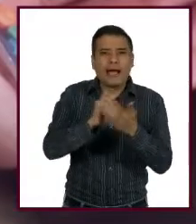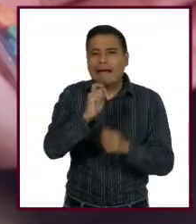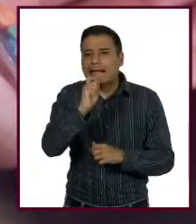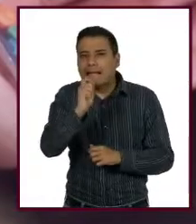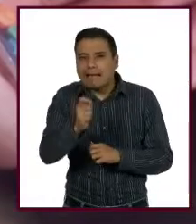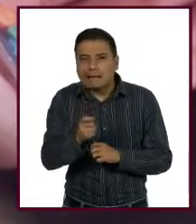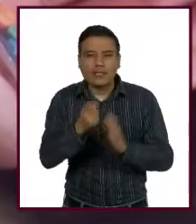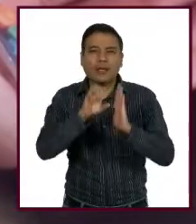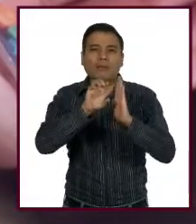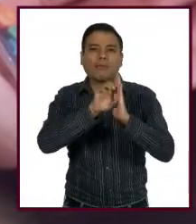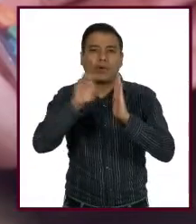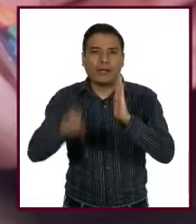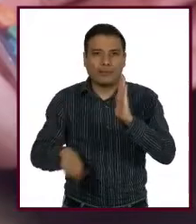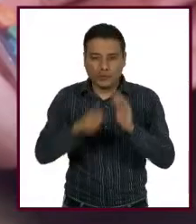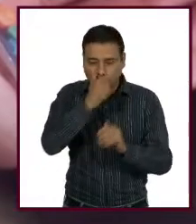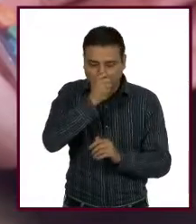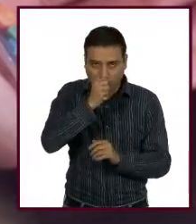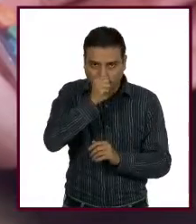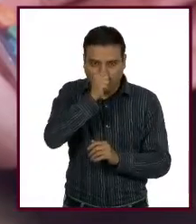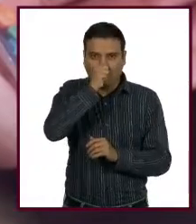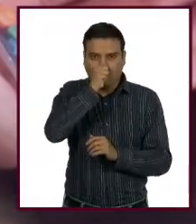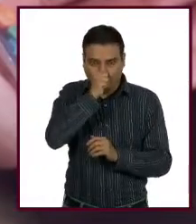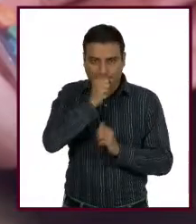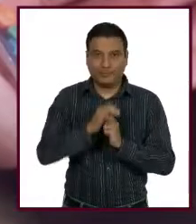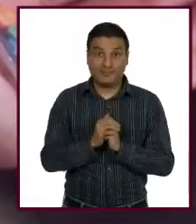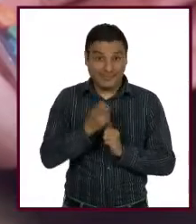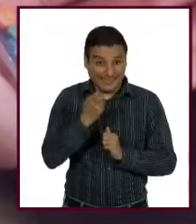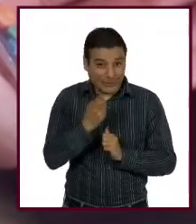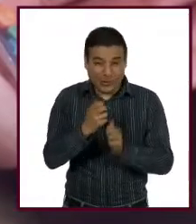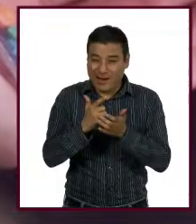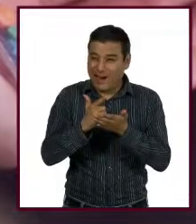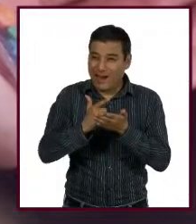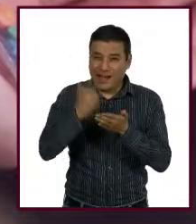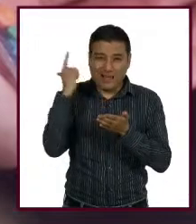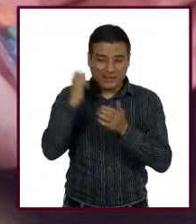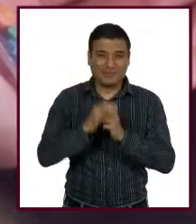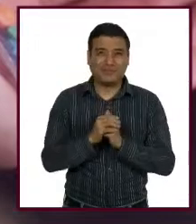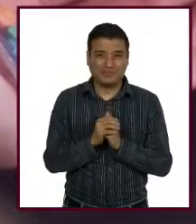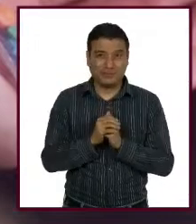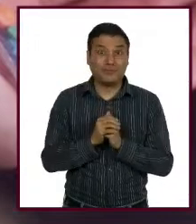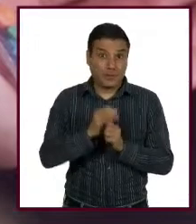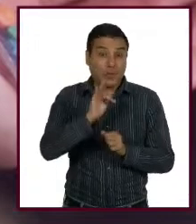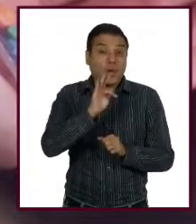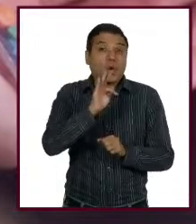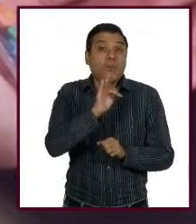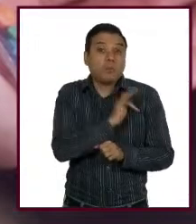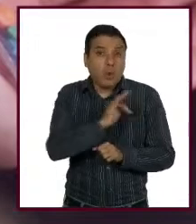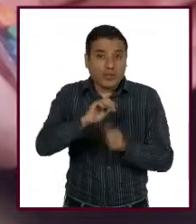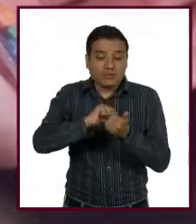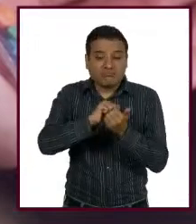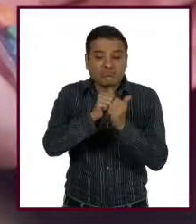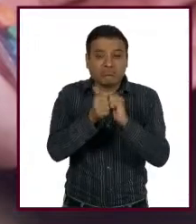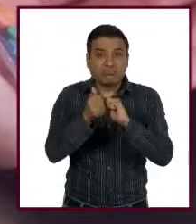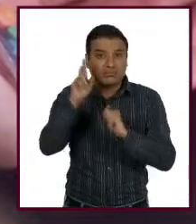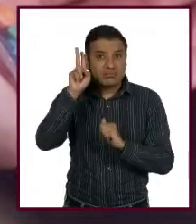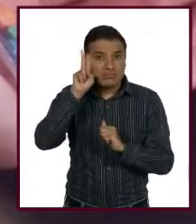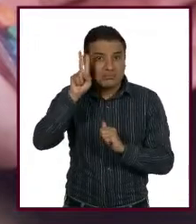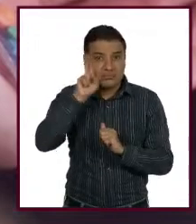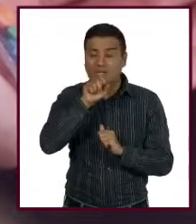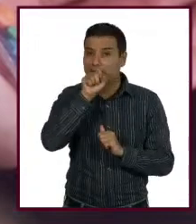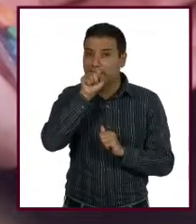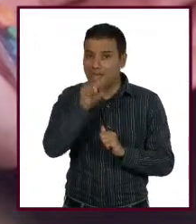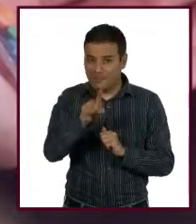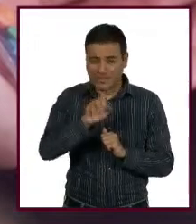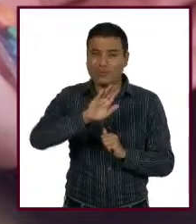entre ellas los inhalables. El problema es grave, pues además de una posible adicción, existe el riesgo de muerte